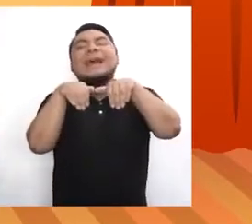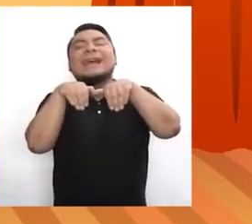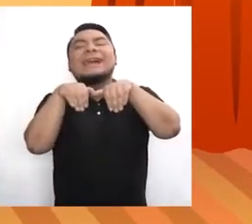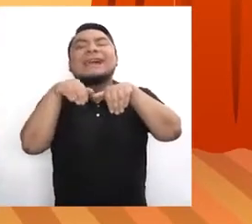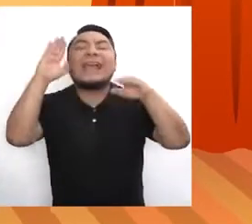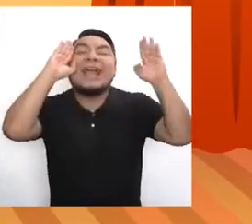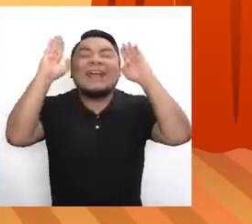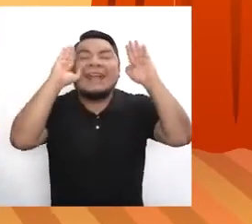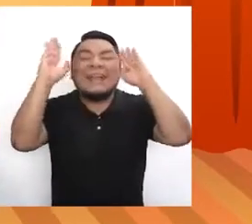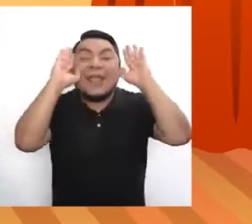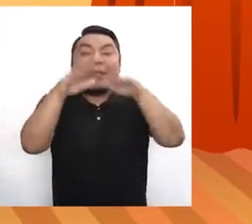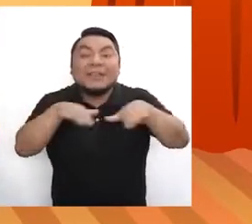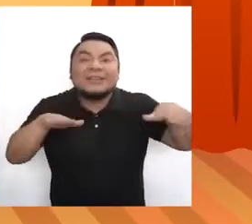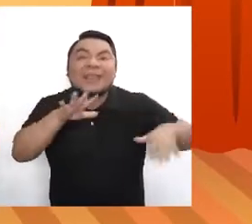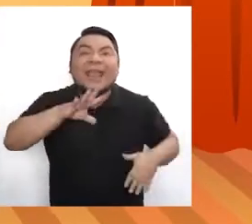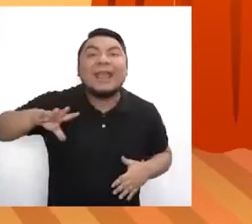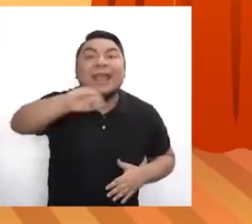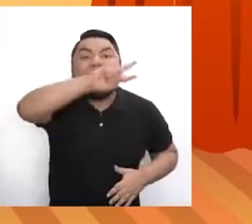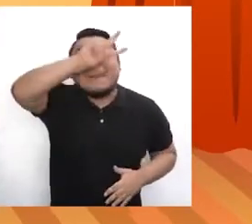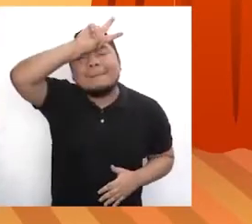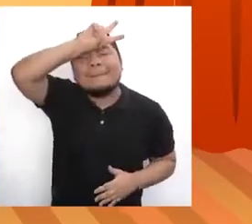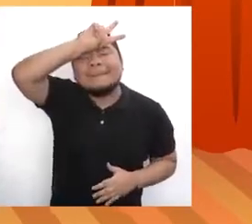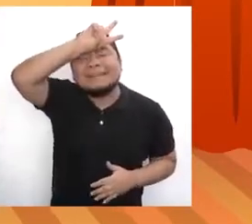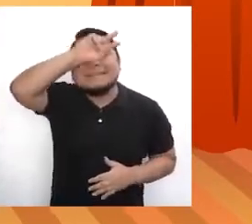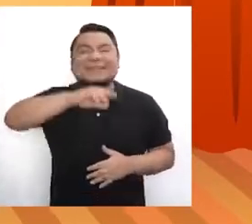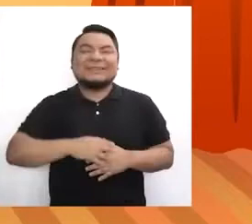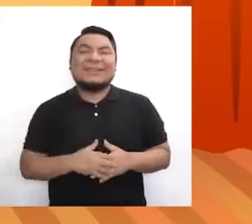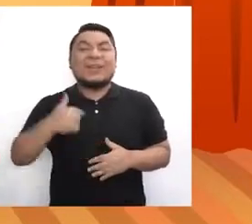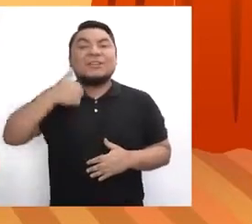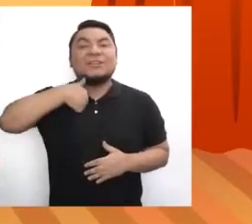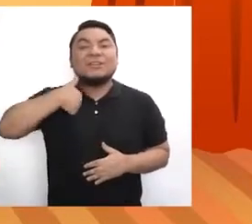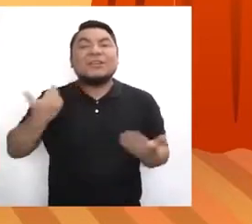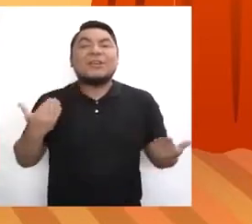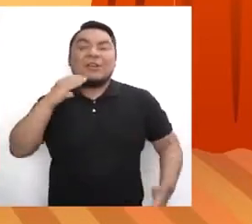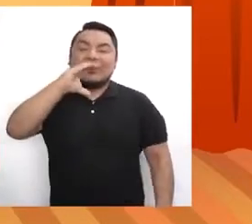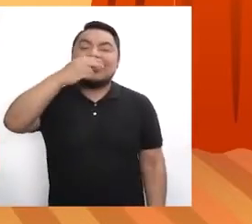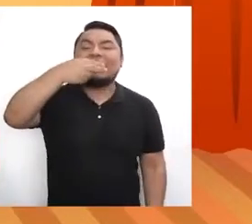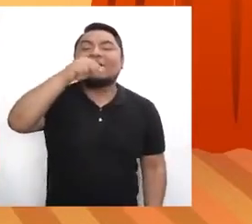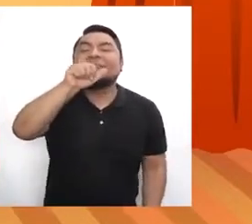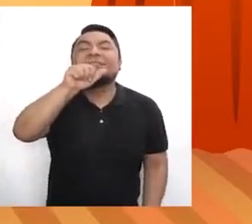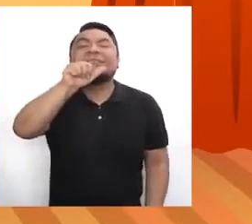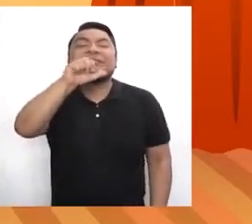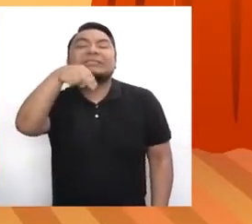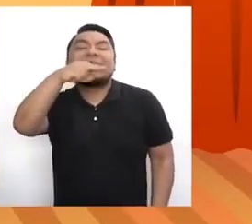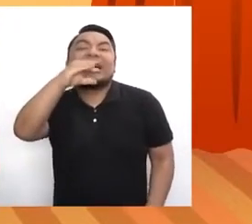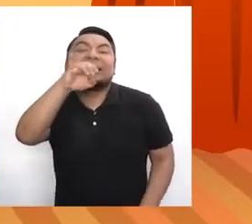De todo el Perú. Yo soy Chancay y esto es ¡Aprendo en Casa!